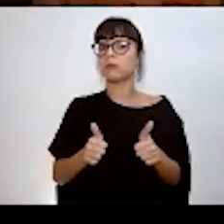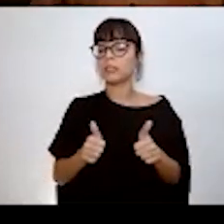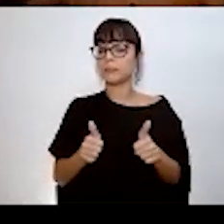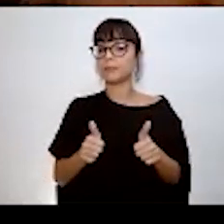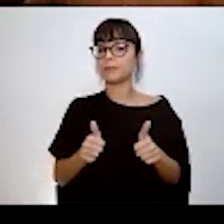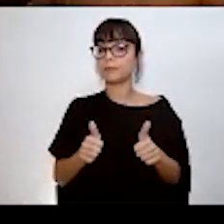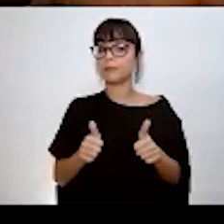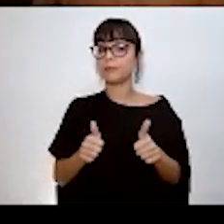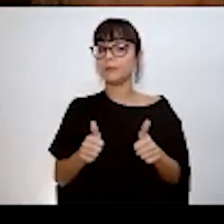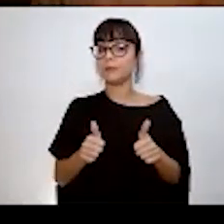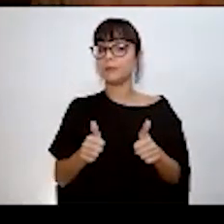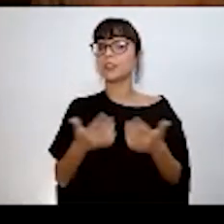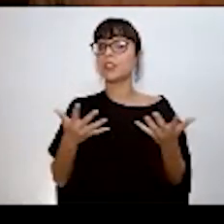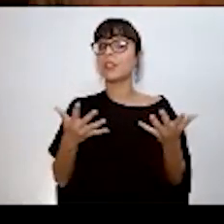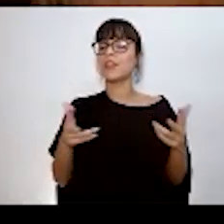en el proceso